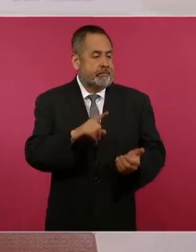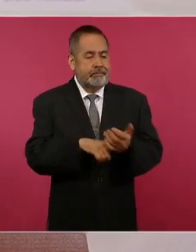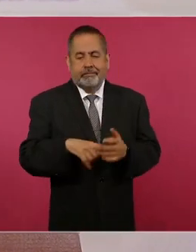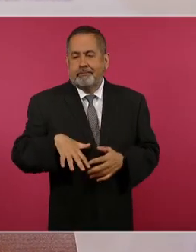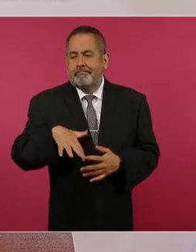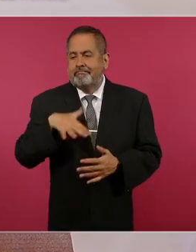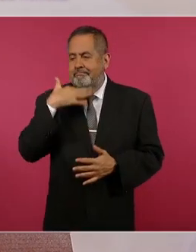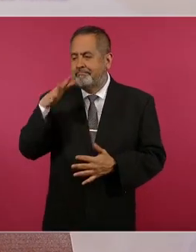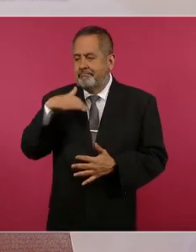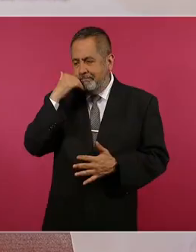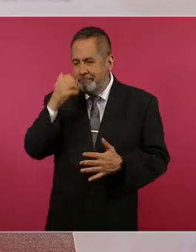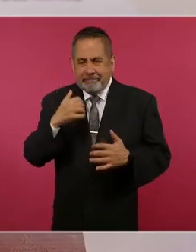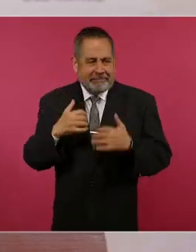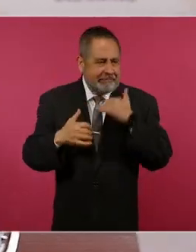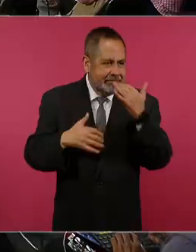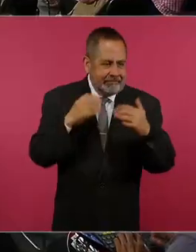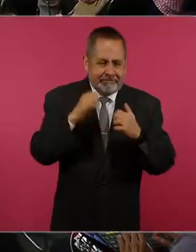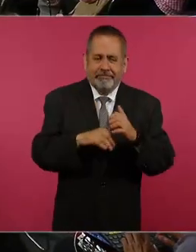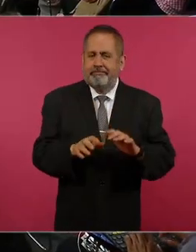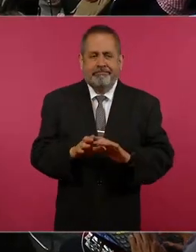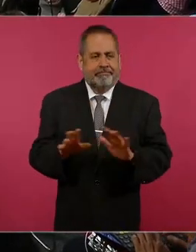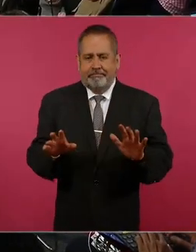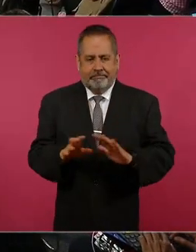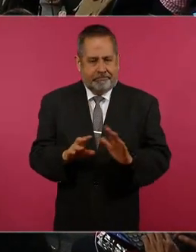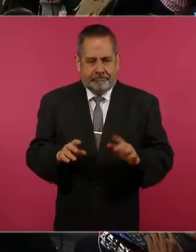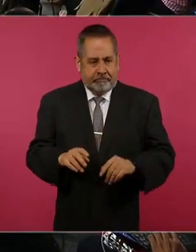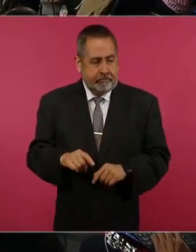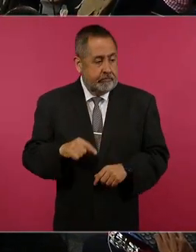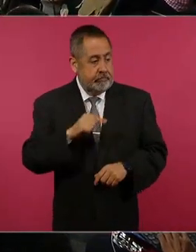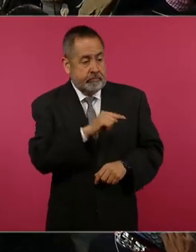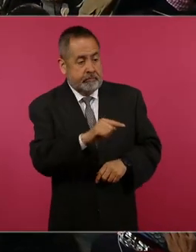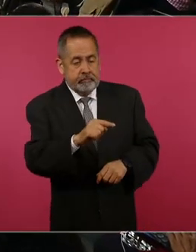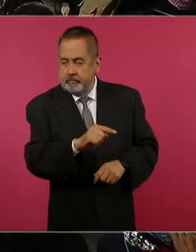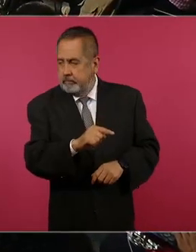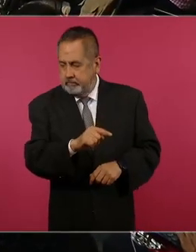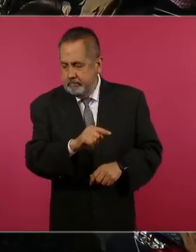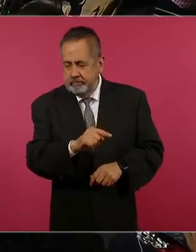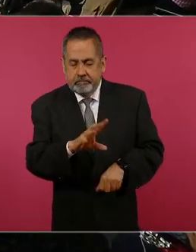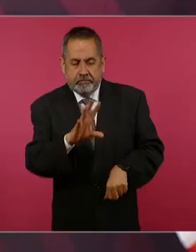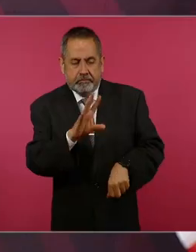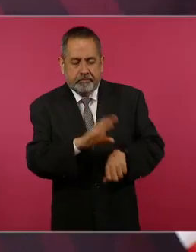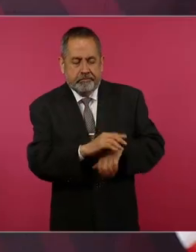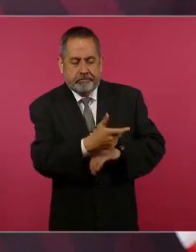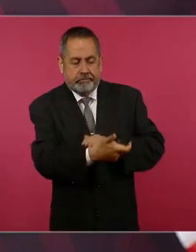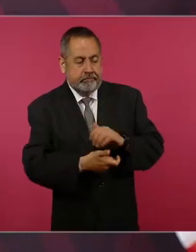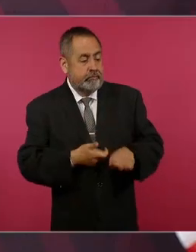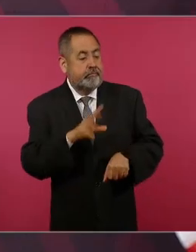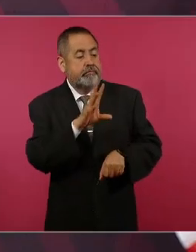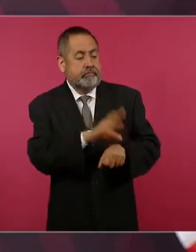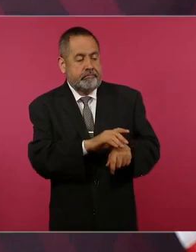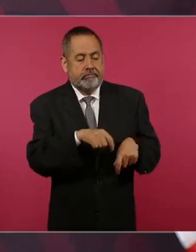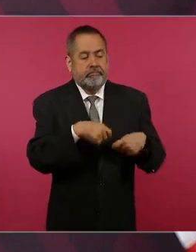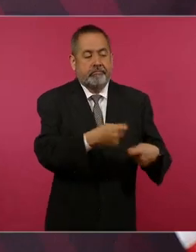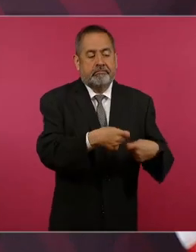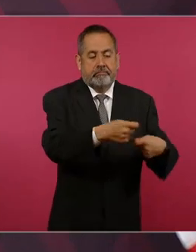en cuanto a la entrega de concesiones, en donde no es posible